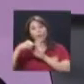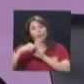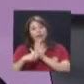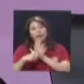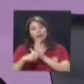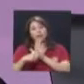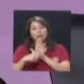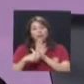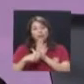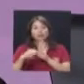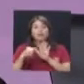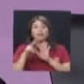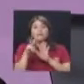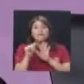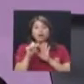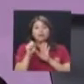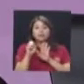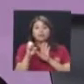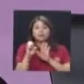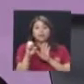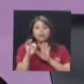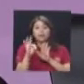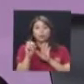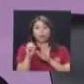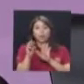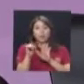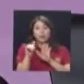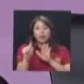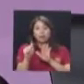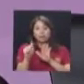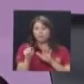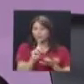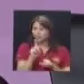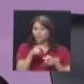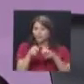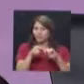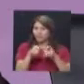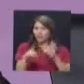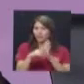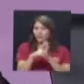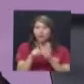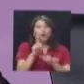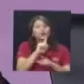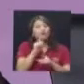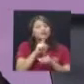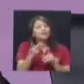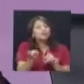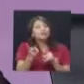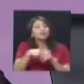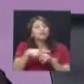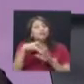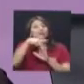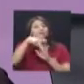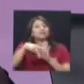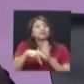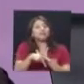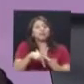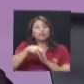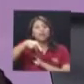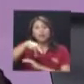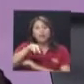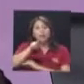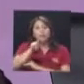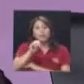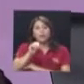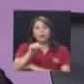no se está regulando el derecho y no se está así no se está aplicando el principio de progresividad y principio progresividad de